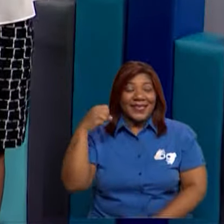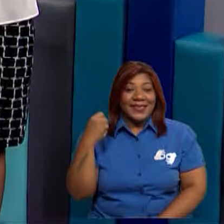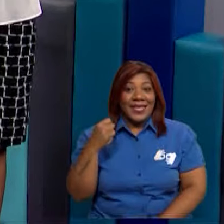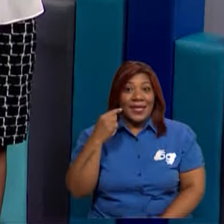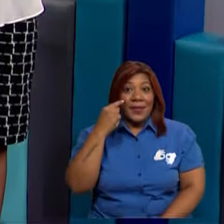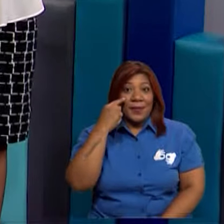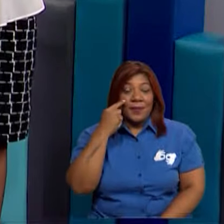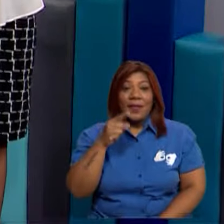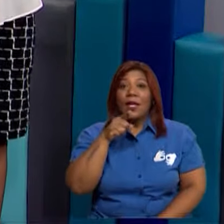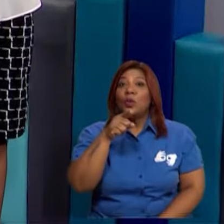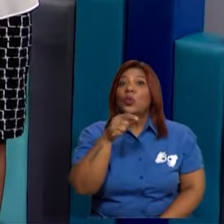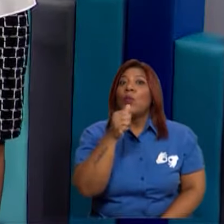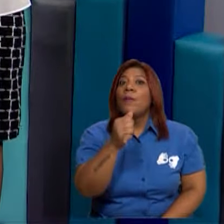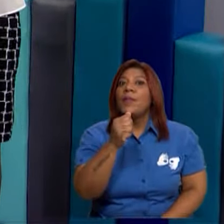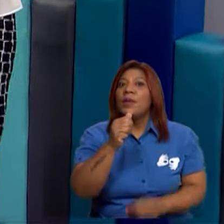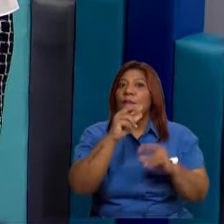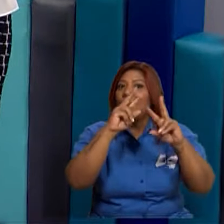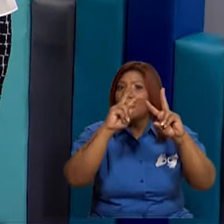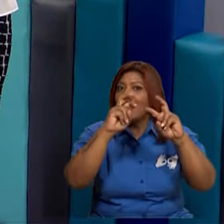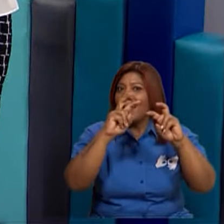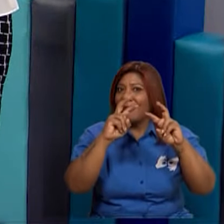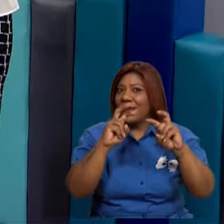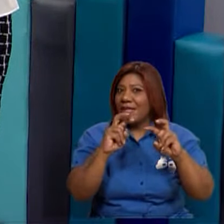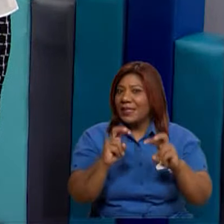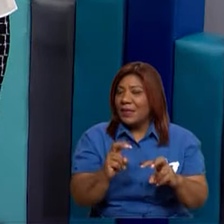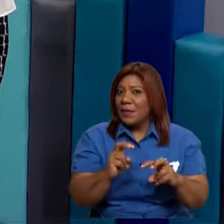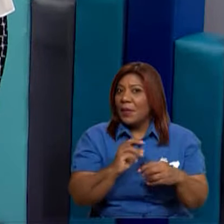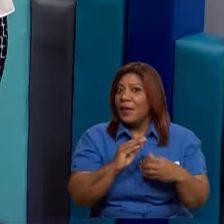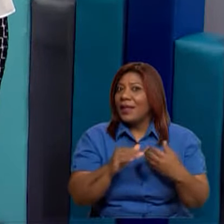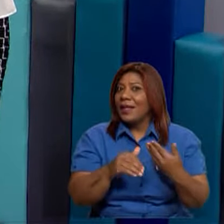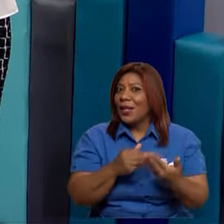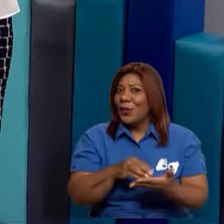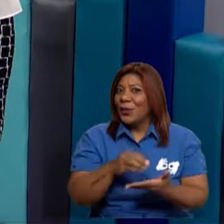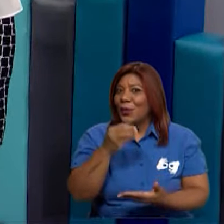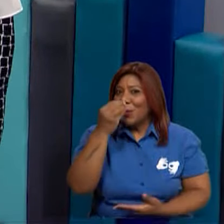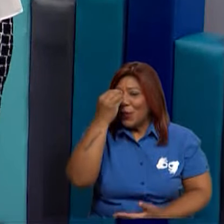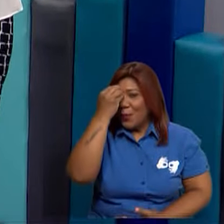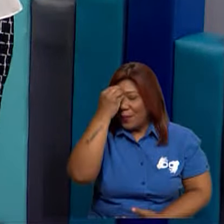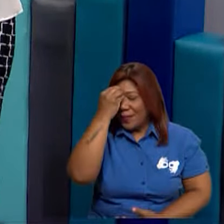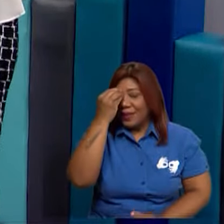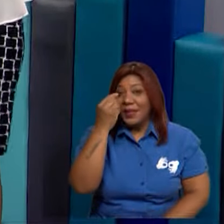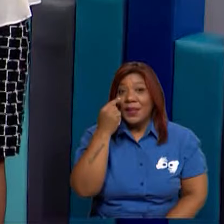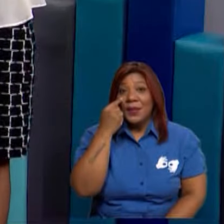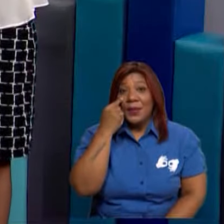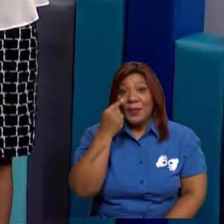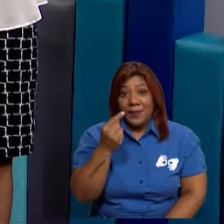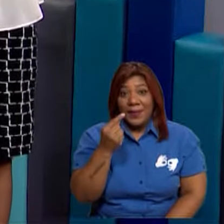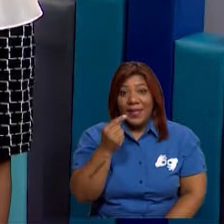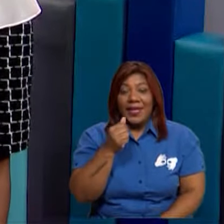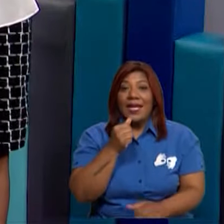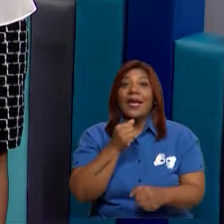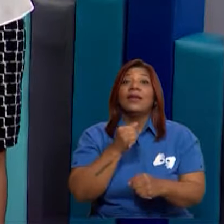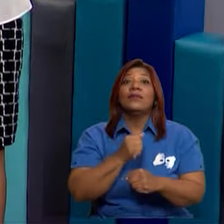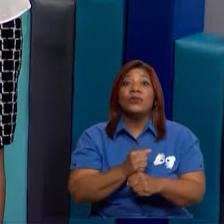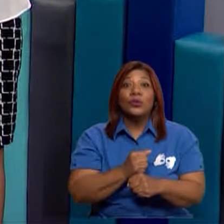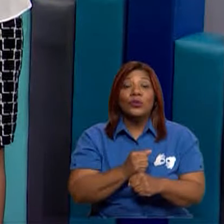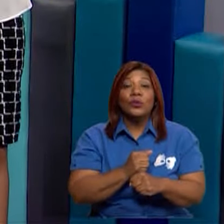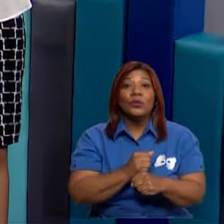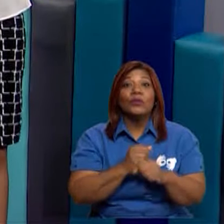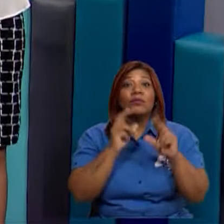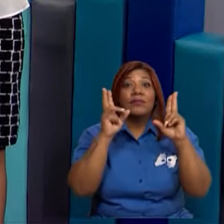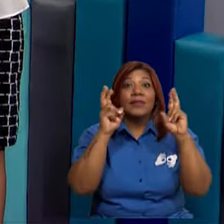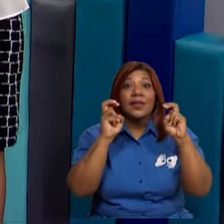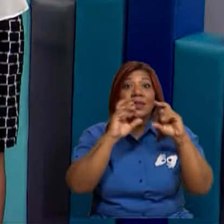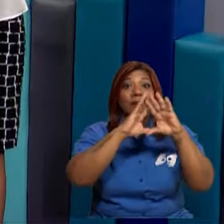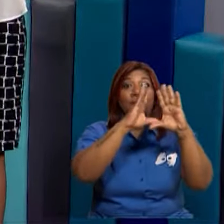la autoevaluación de los temas que hemos estado viendo. Recuerdan, ¿verdad? estuvimos trabajando los alimentos,